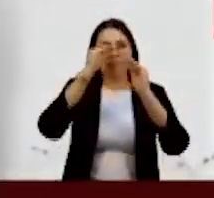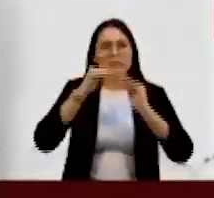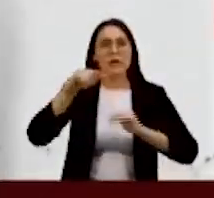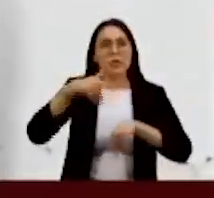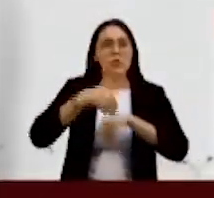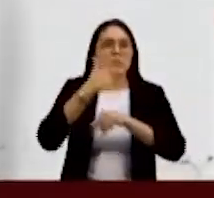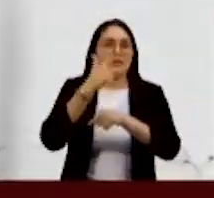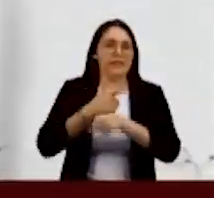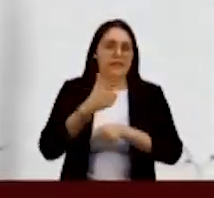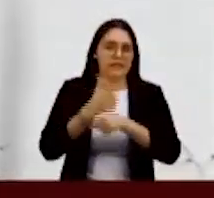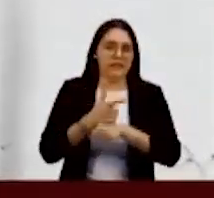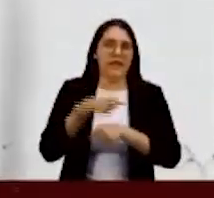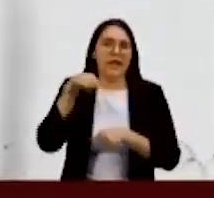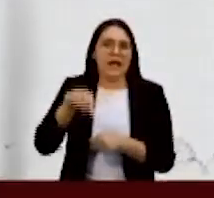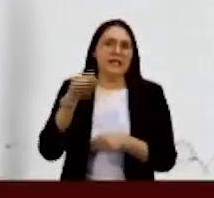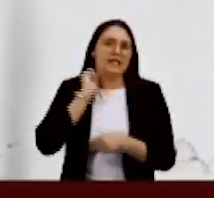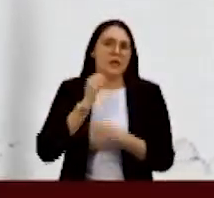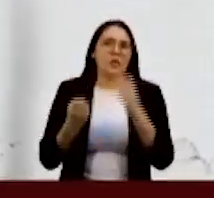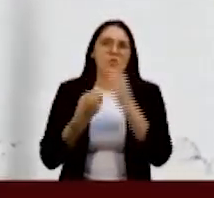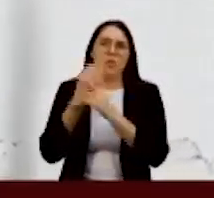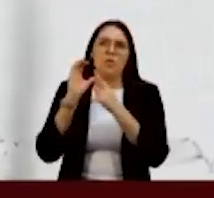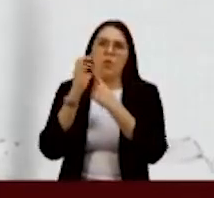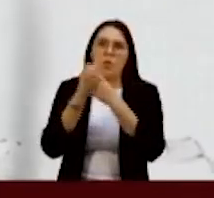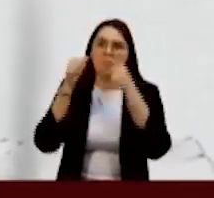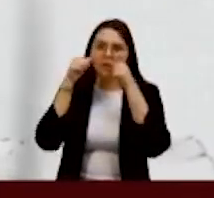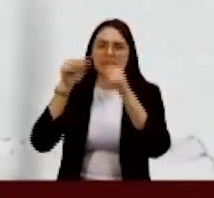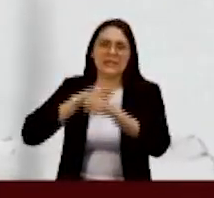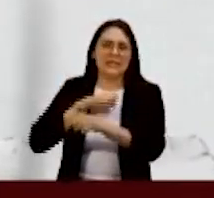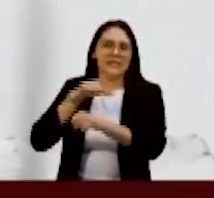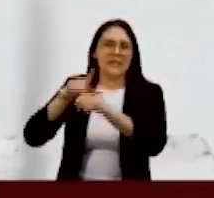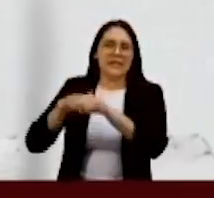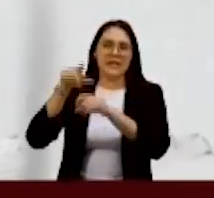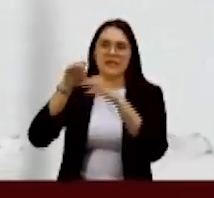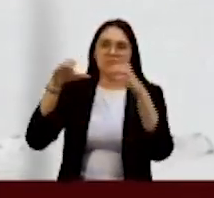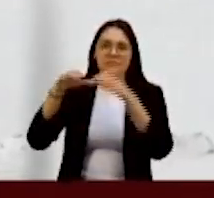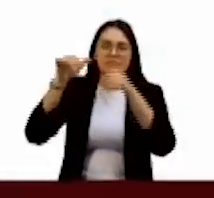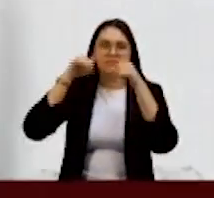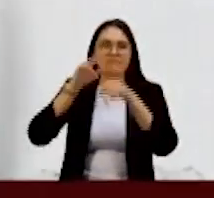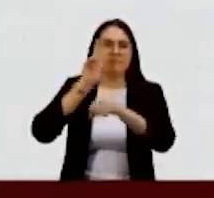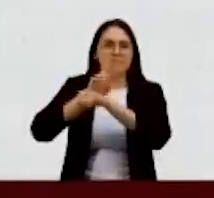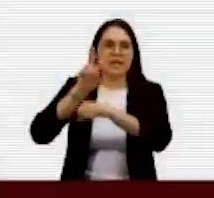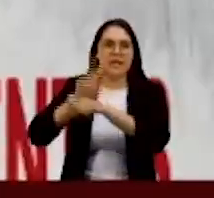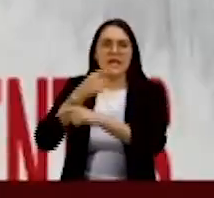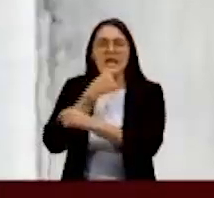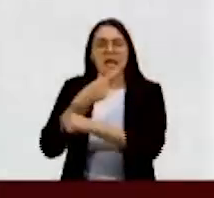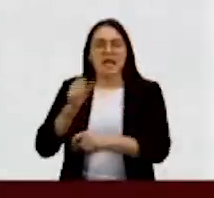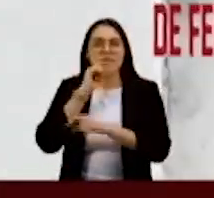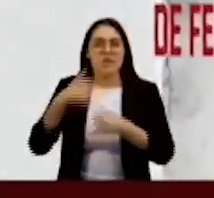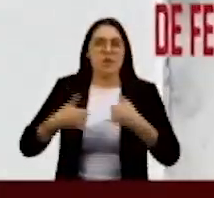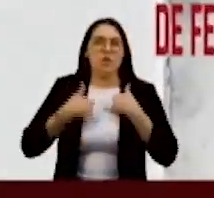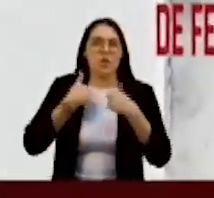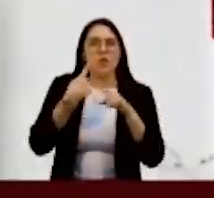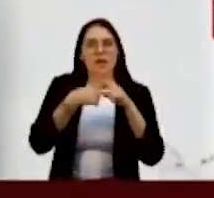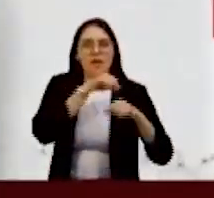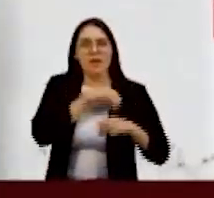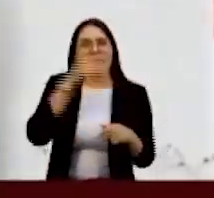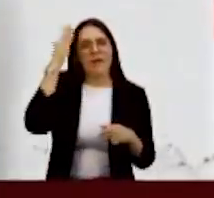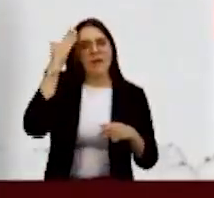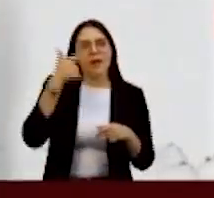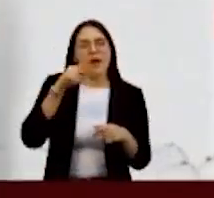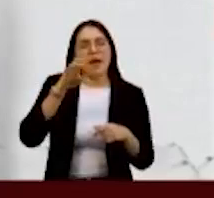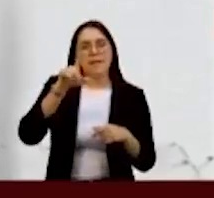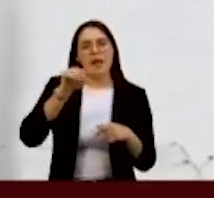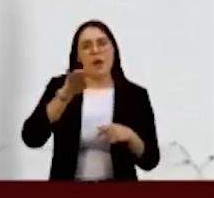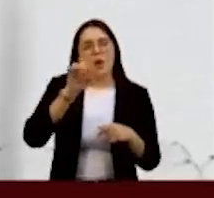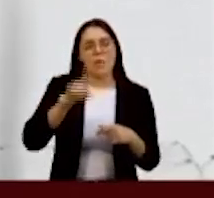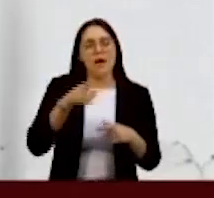se creó una comisión especial para dar seguimiento a los casos de feminicidio de niñas y adolescentes, presidida por la senadora Gabriela López, y